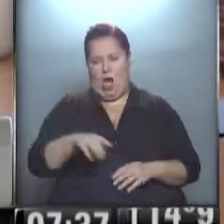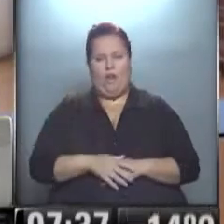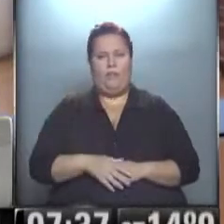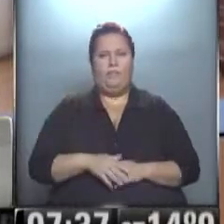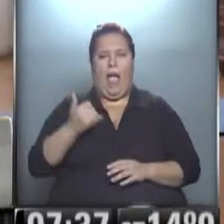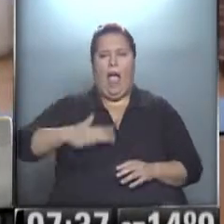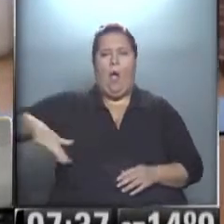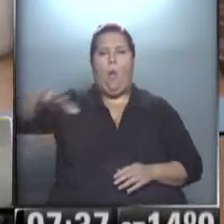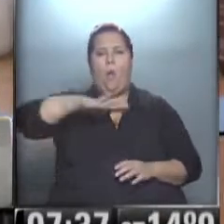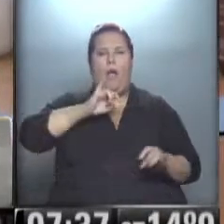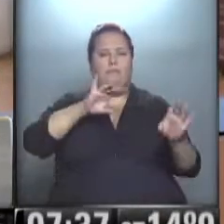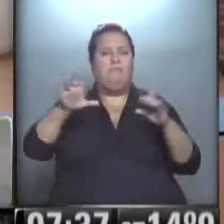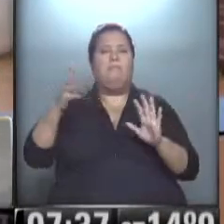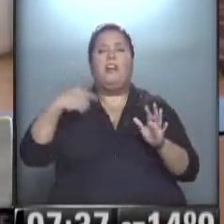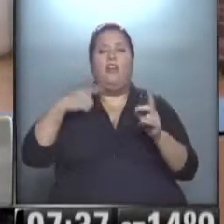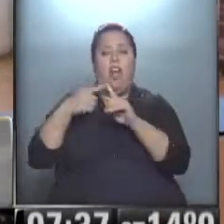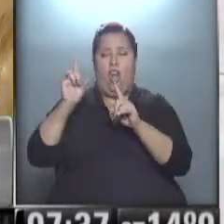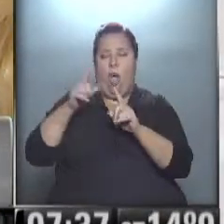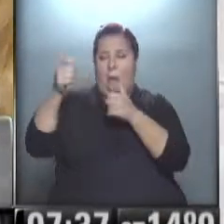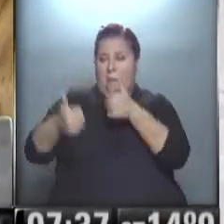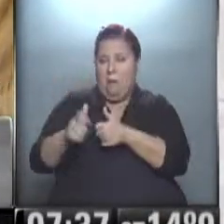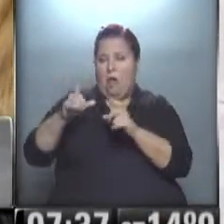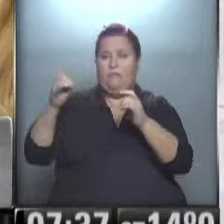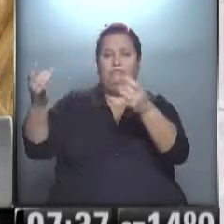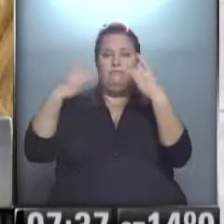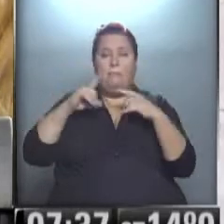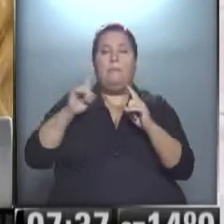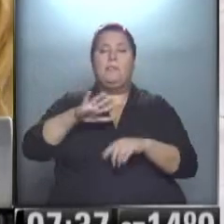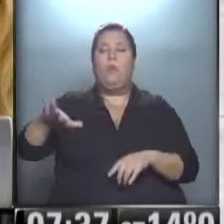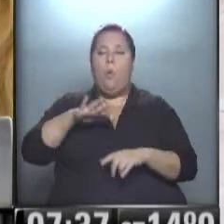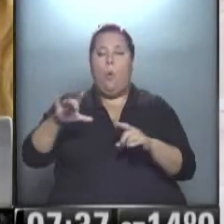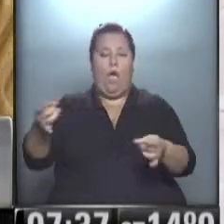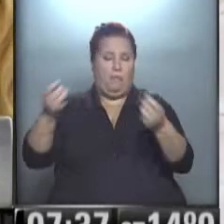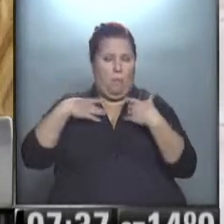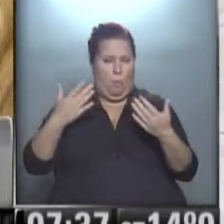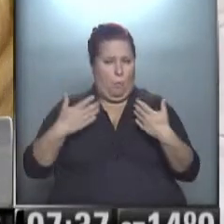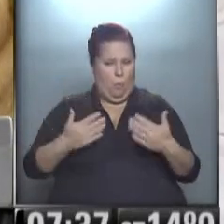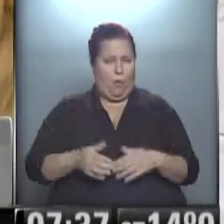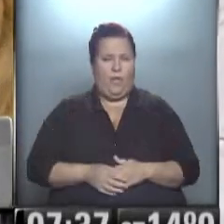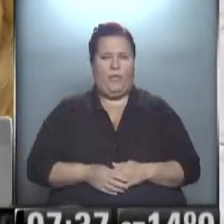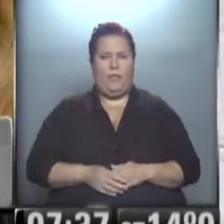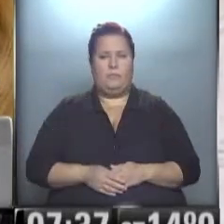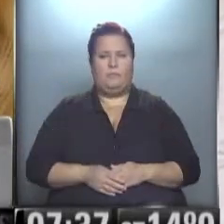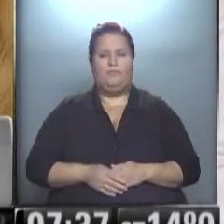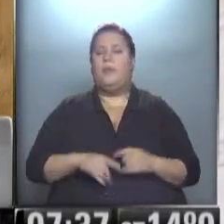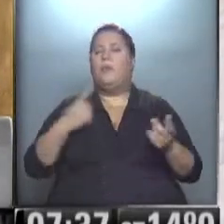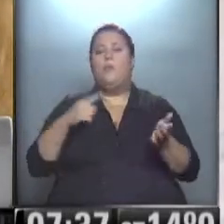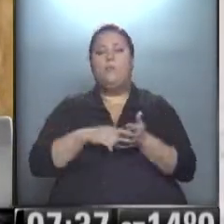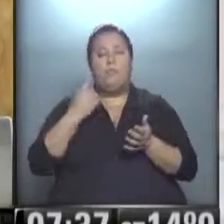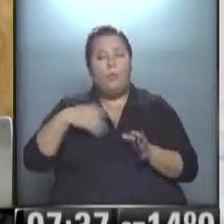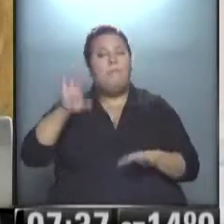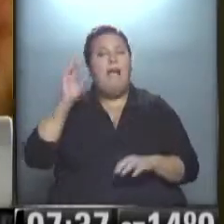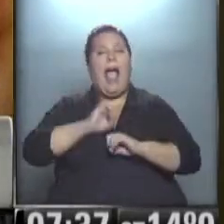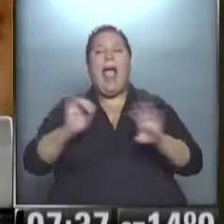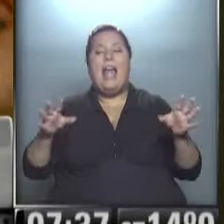persistir en el ambiente así que podemos ni siquiera estar en contacto con alguien enfermo sino entrar al mismo lugar donde estuvo esa persona y contraer el virus el tema es que afecta más